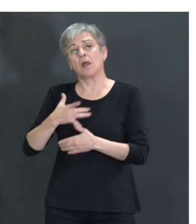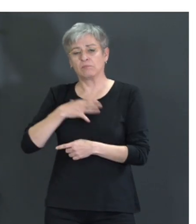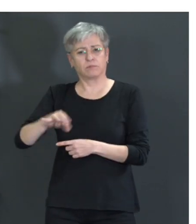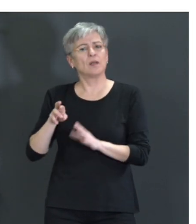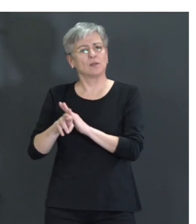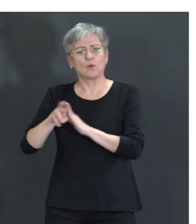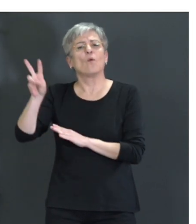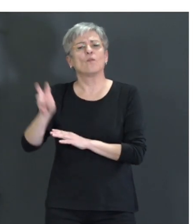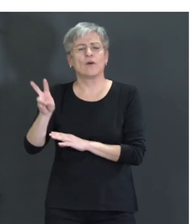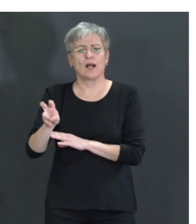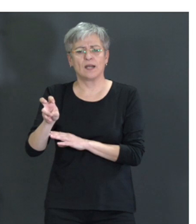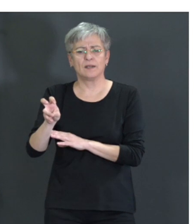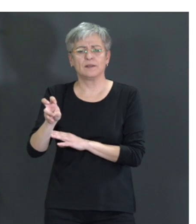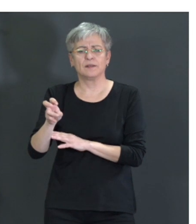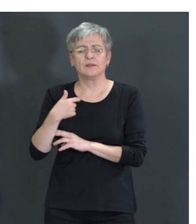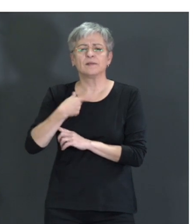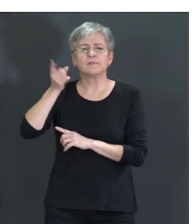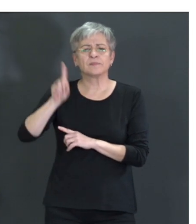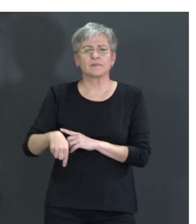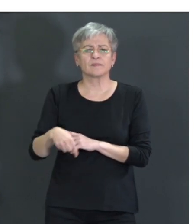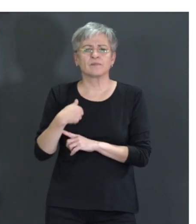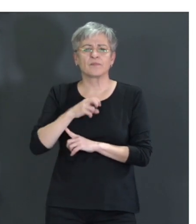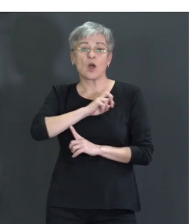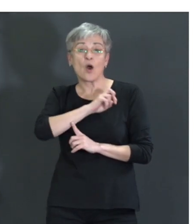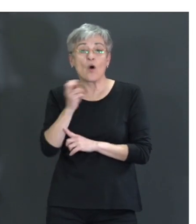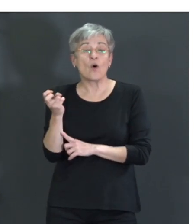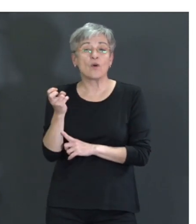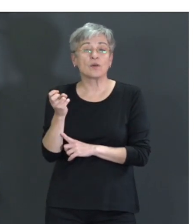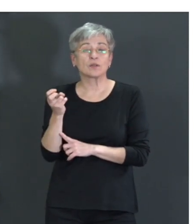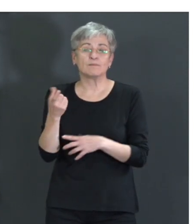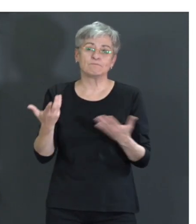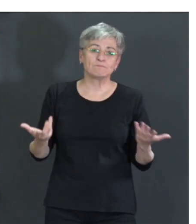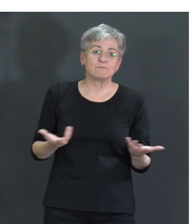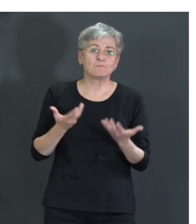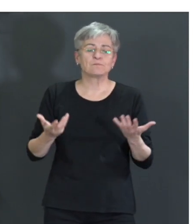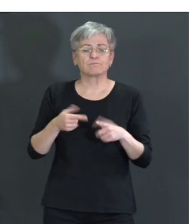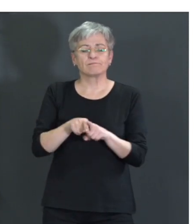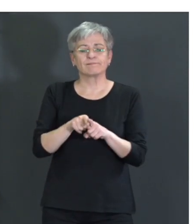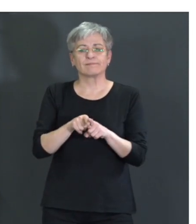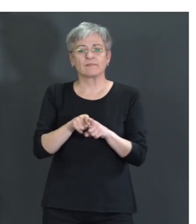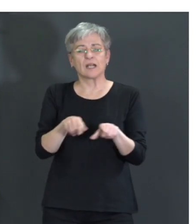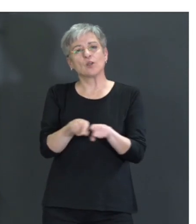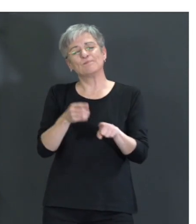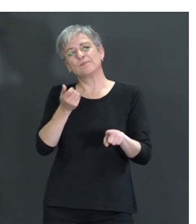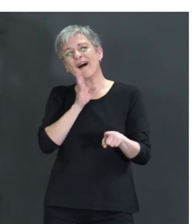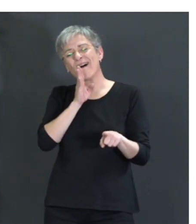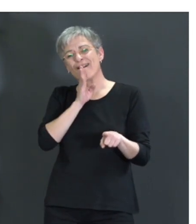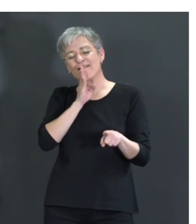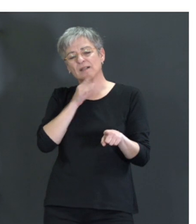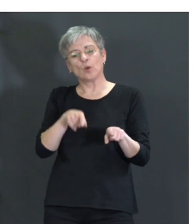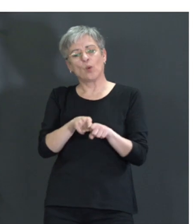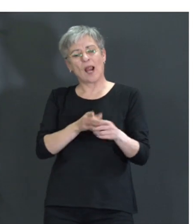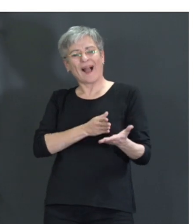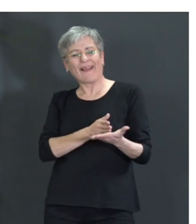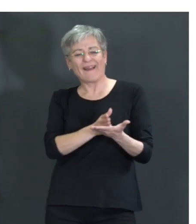se está incorporando también otro elemento, porque hasta ahora este tipo de dispositivos era más un canal